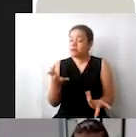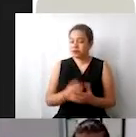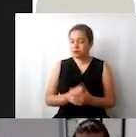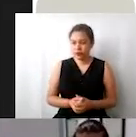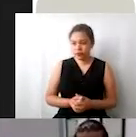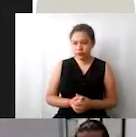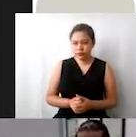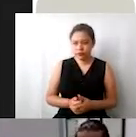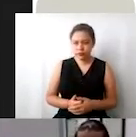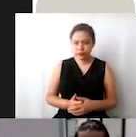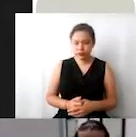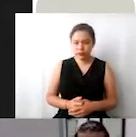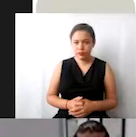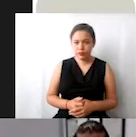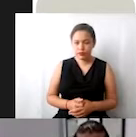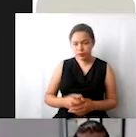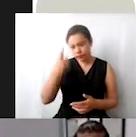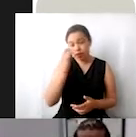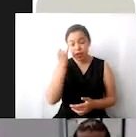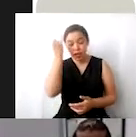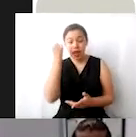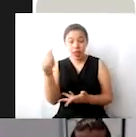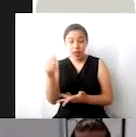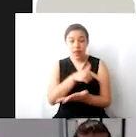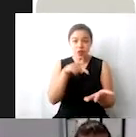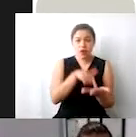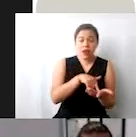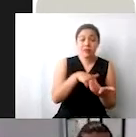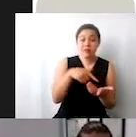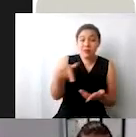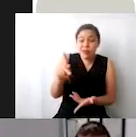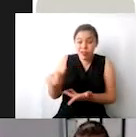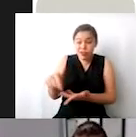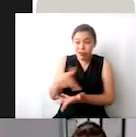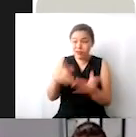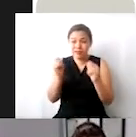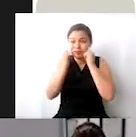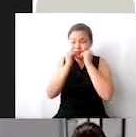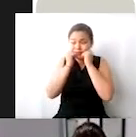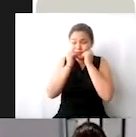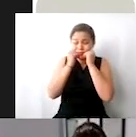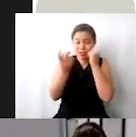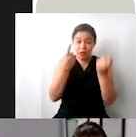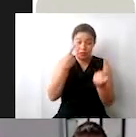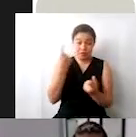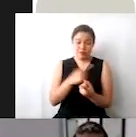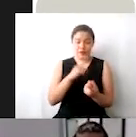idea en cuanto al lugar si no tiene que ver el lugar. Es decir, primero nos dice